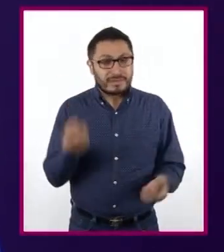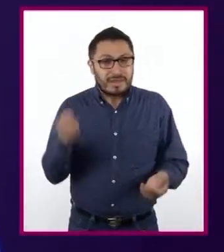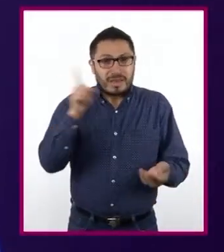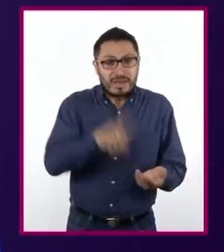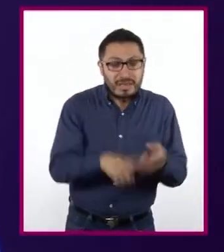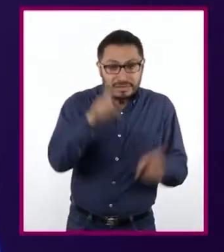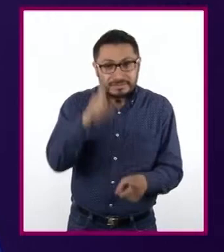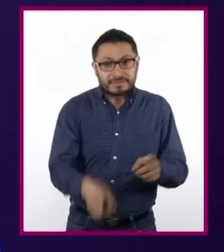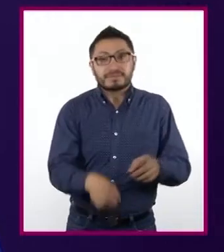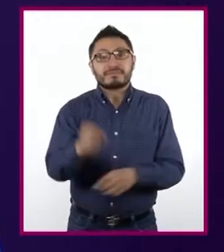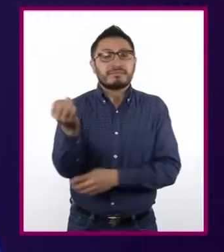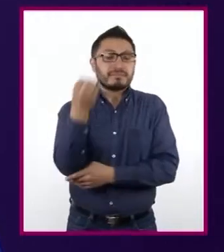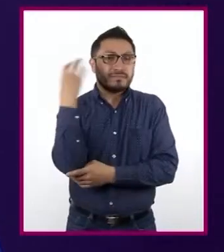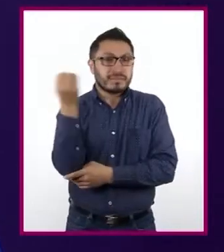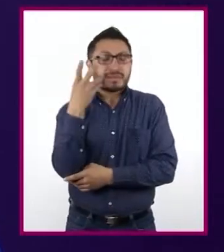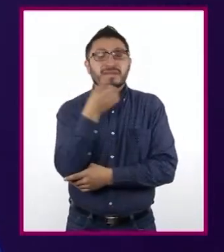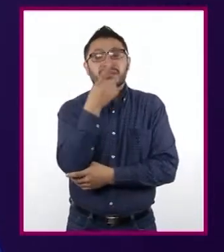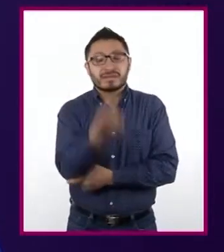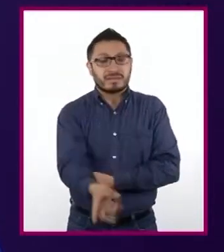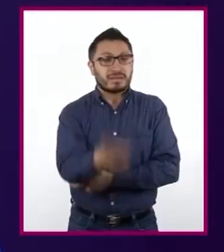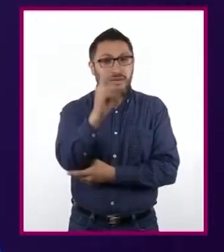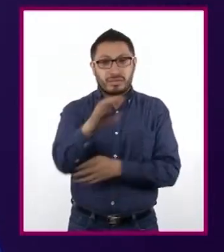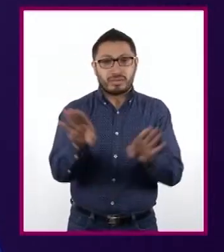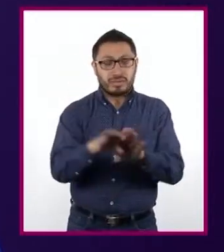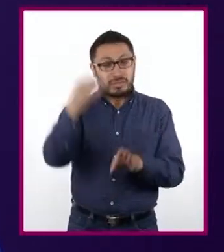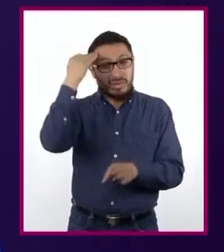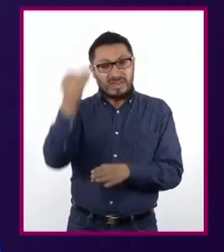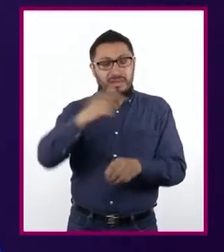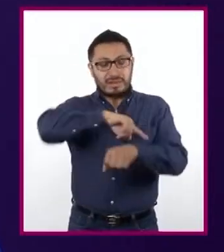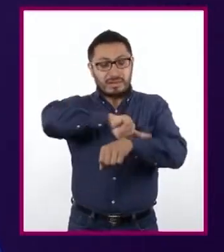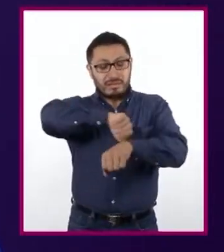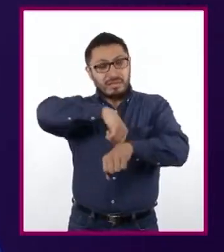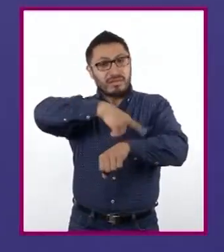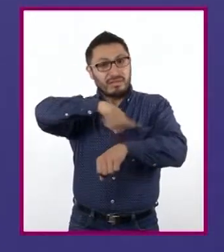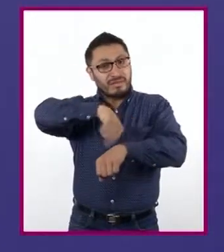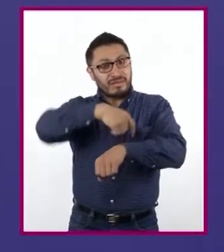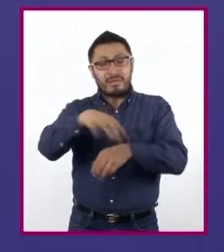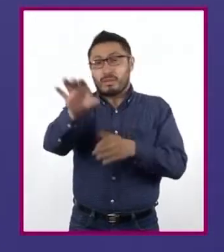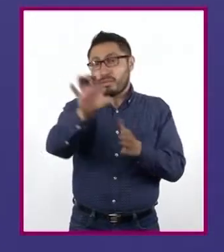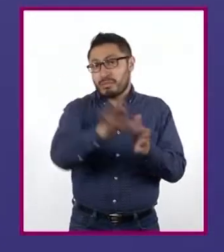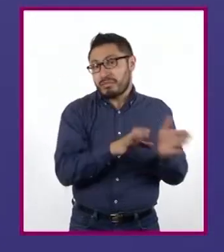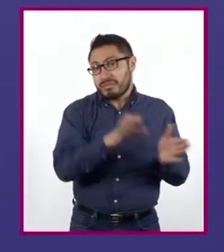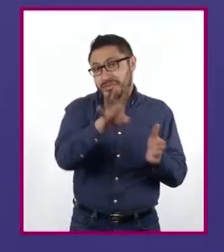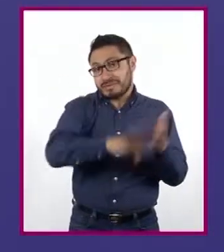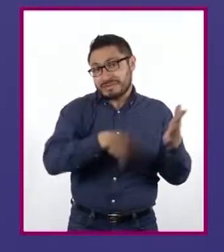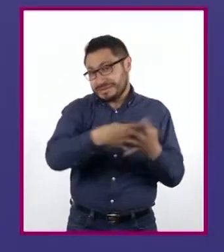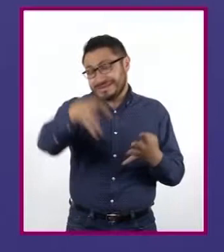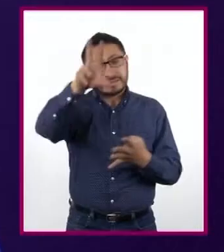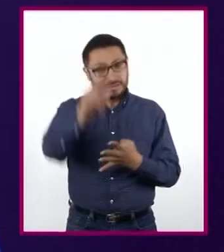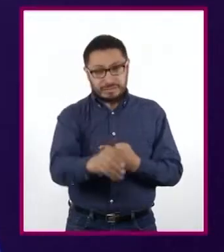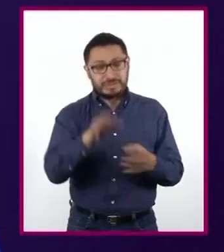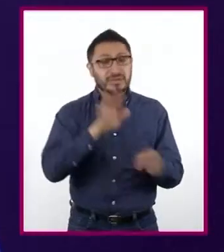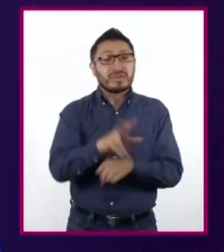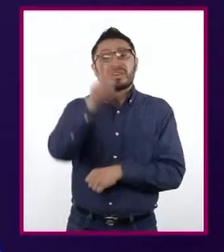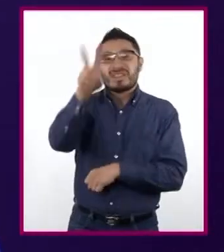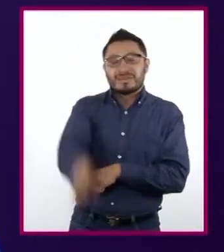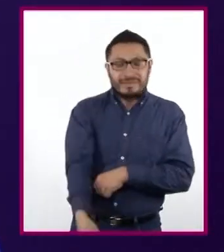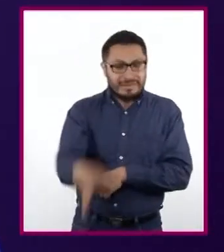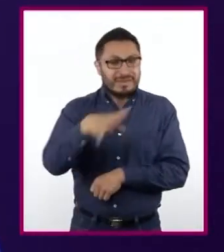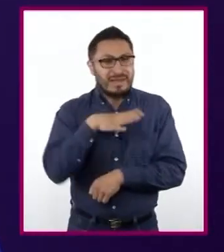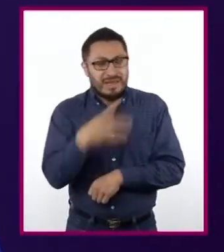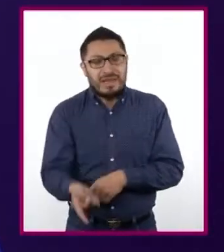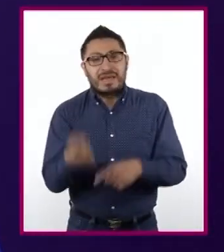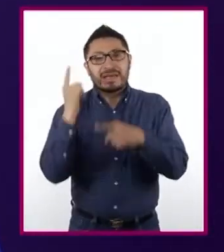no forzosamente con el paso del tiempo que miden los relojes o los calendarios. En realidad, lo que tenemos